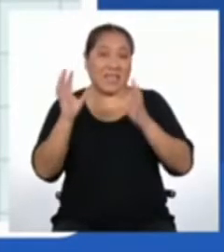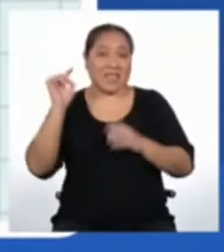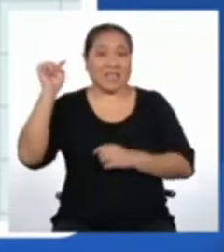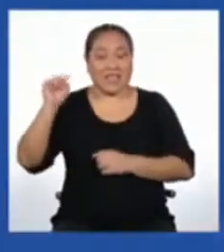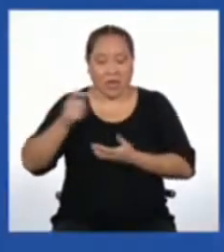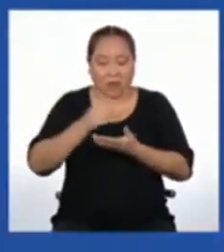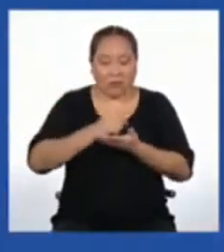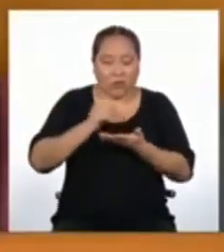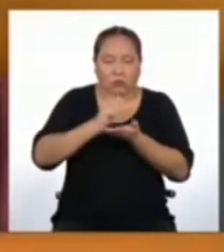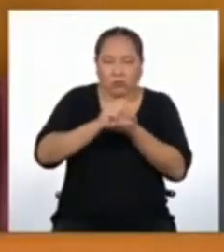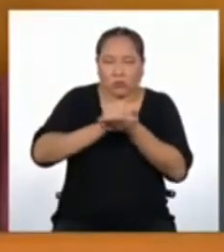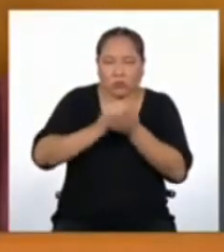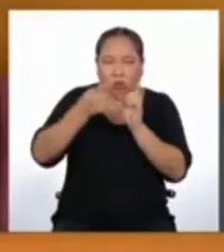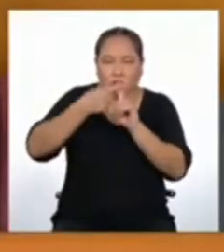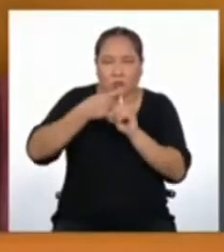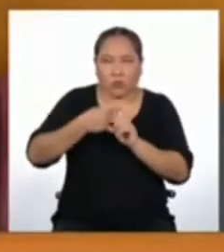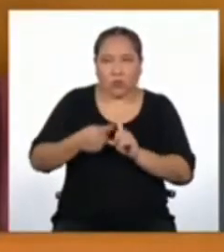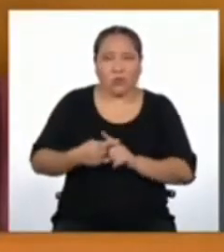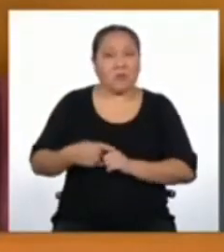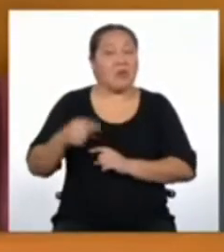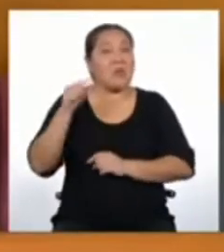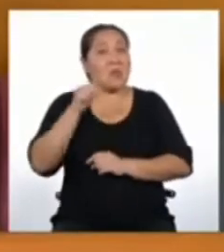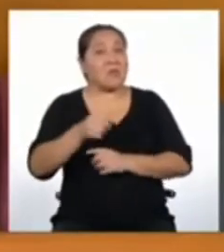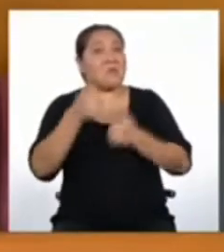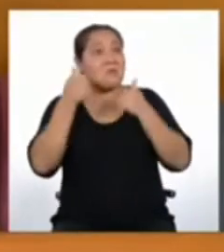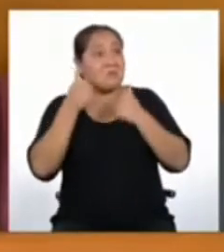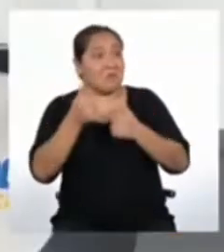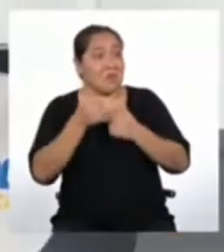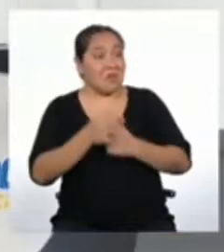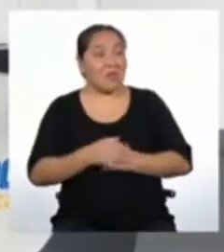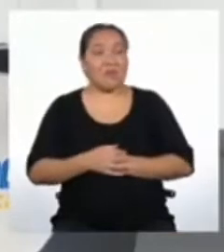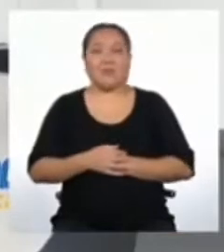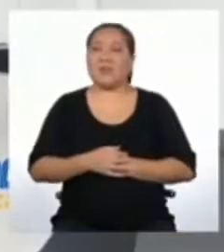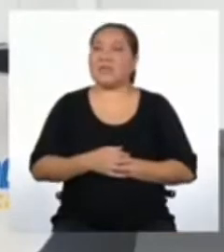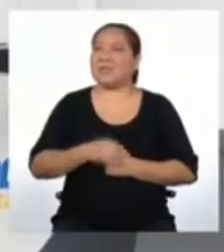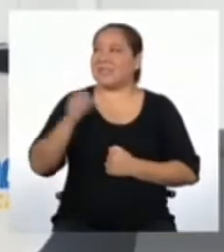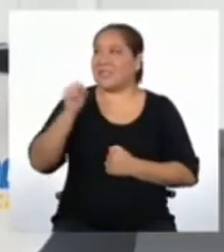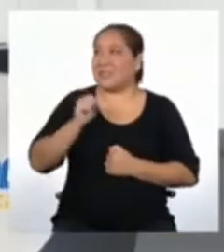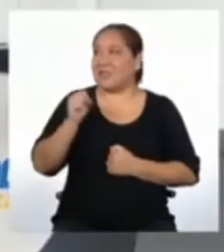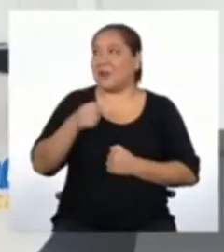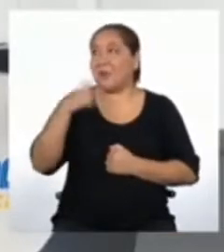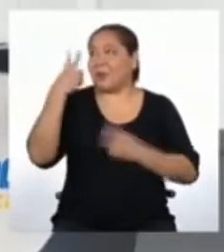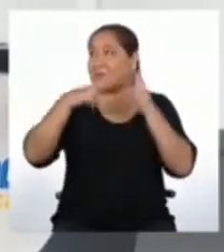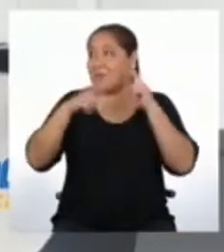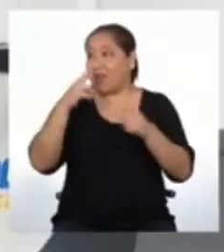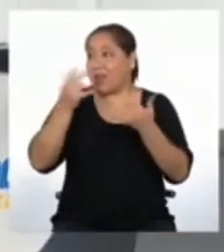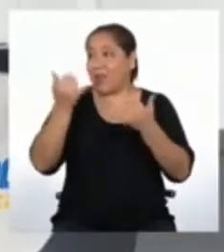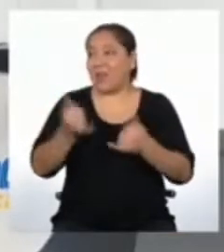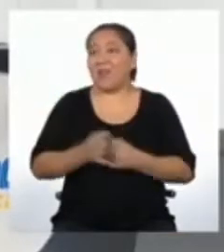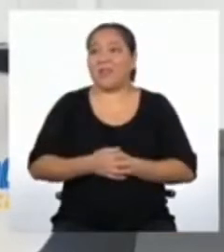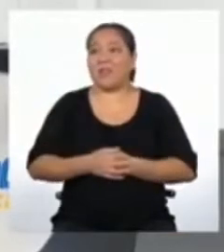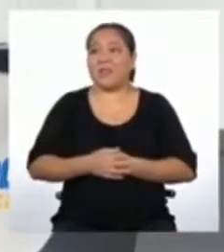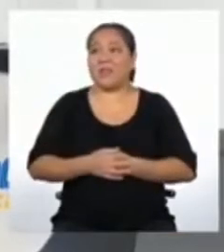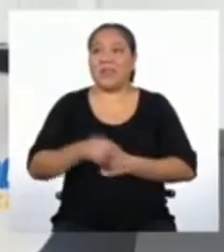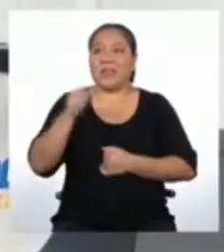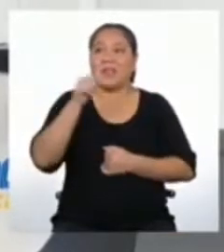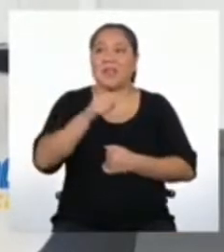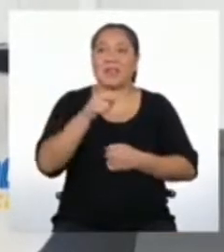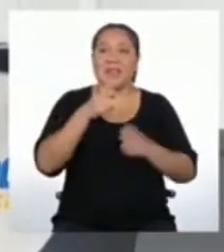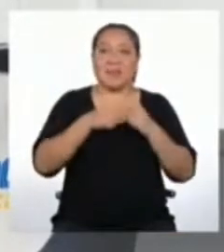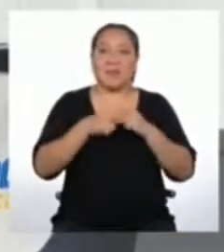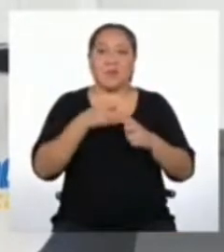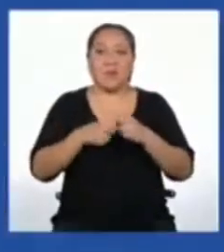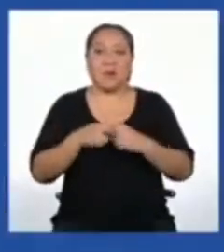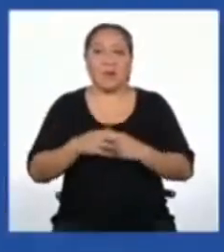llevó esta cuenta. Parece que ese mes le fue muy bien. Eso es lo que vamos a descubrir ahora. En relación a la situación, nos